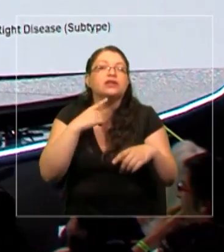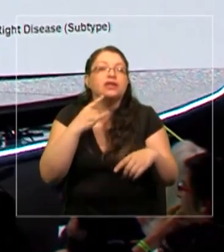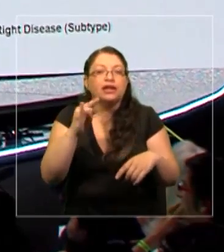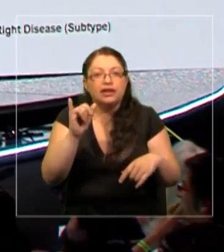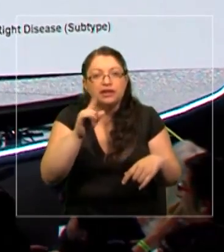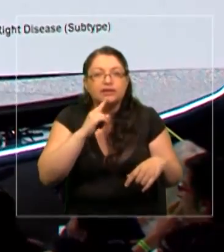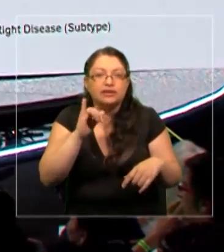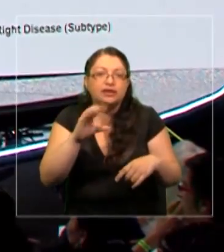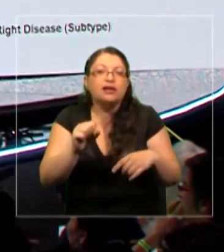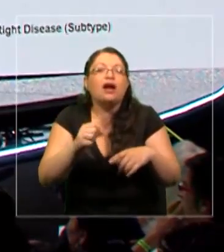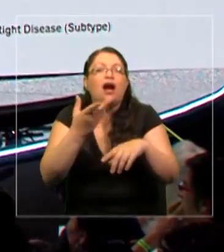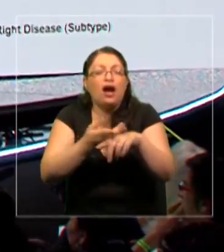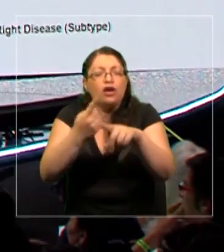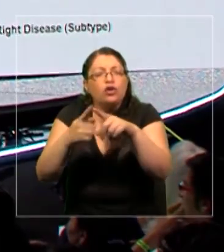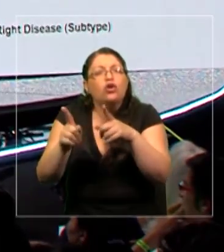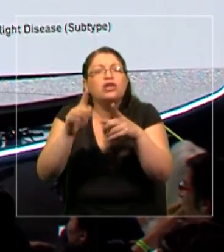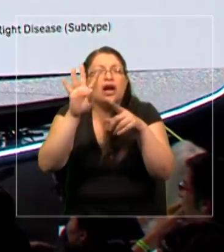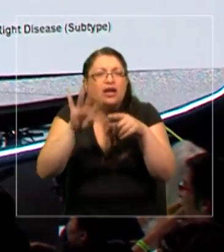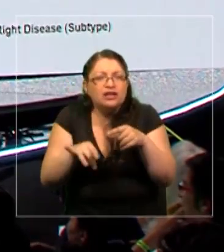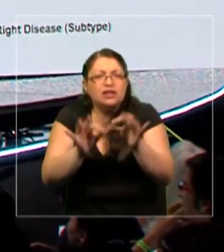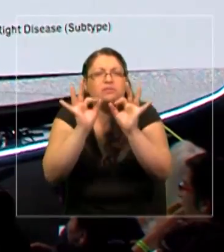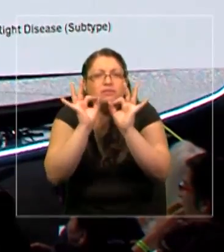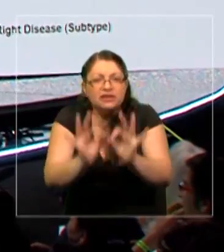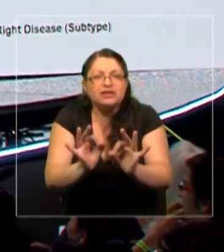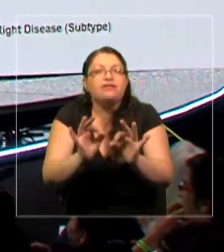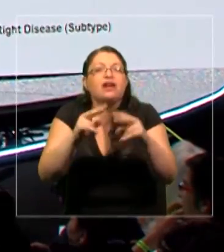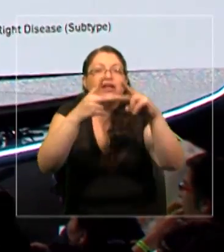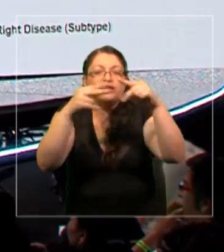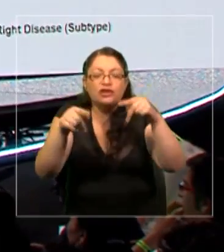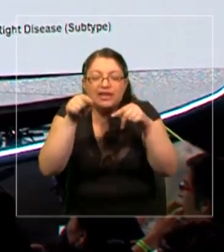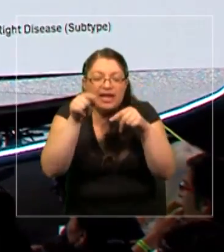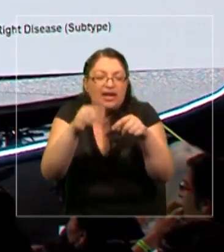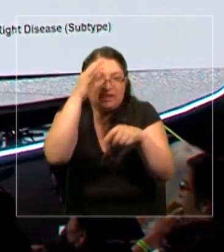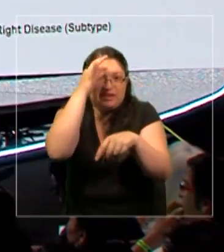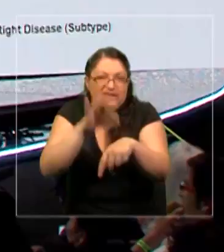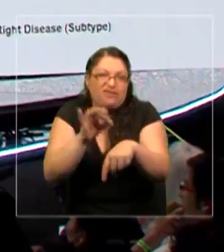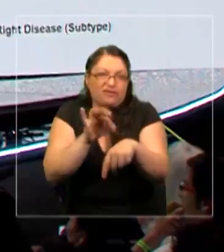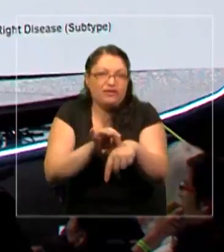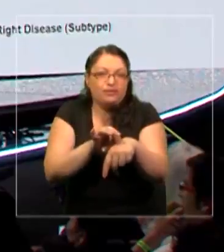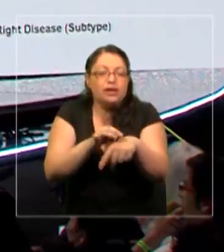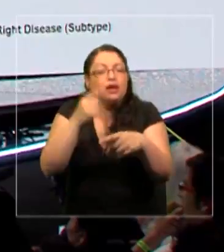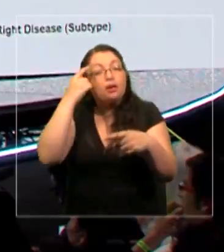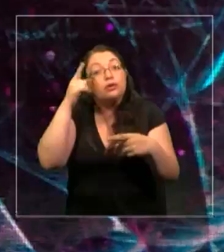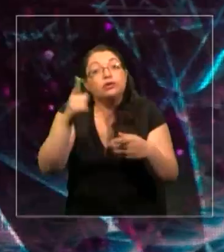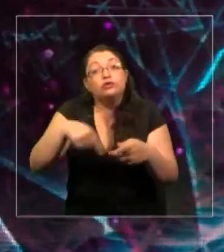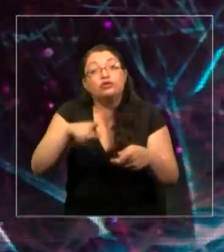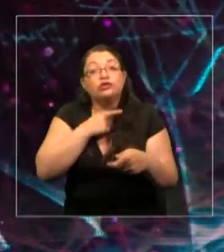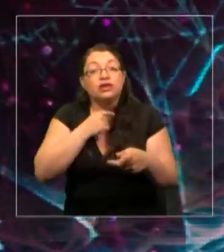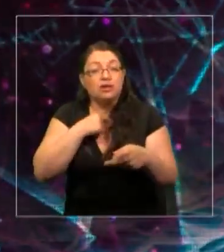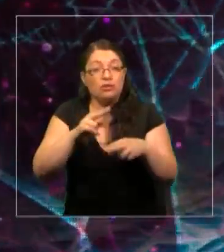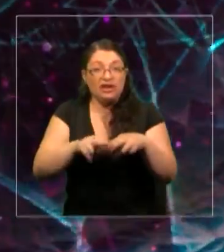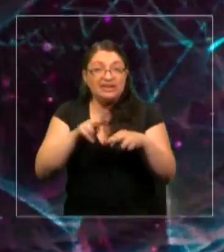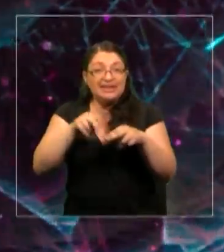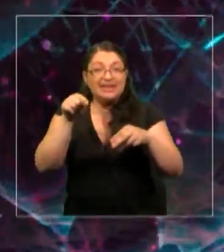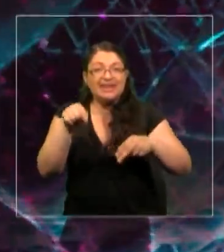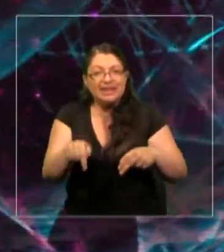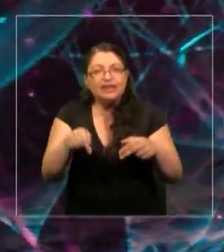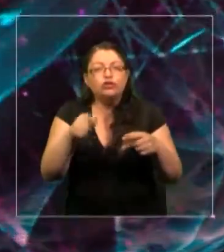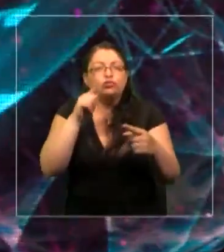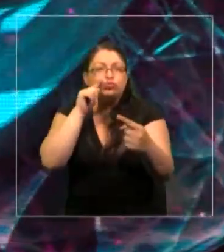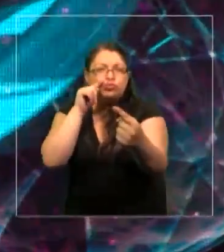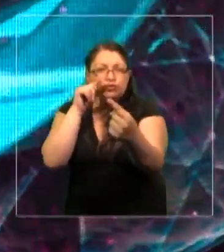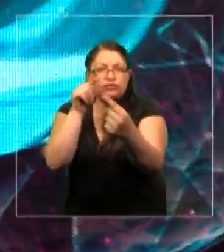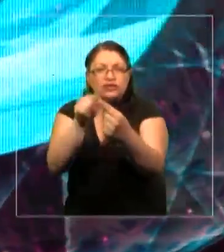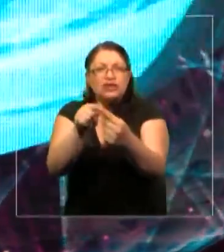objetivo de un aspecto específico de la composición genética de esa enfermedad. Pero si queremos hacer esto y tener un objetivo